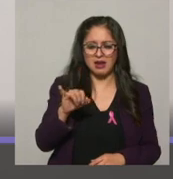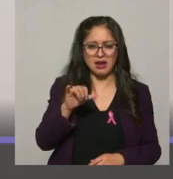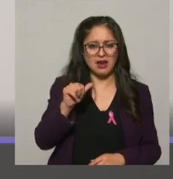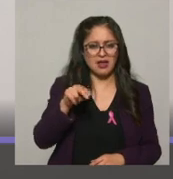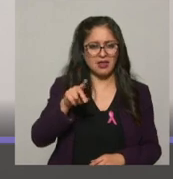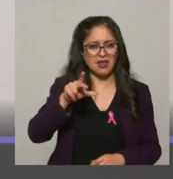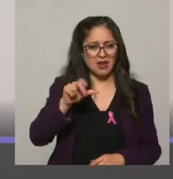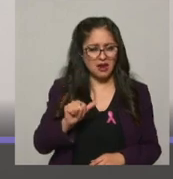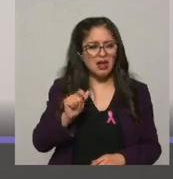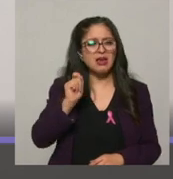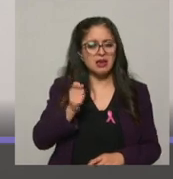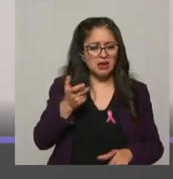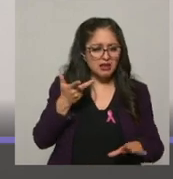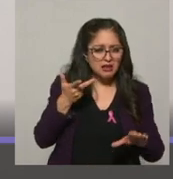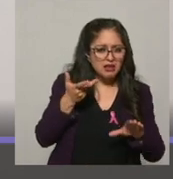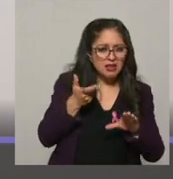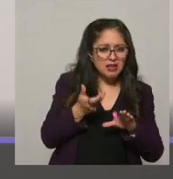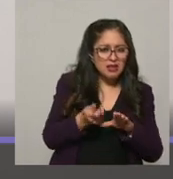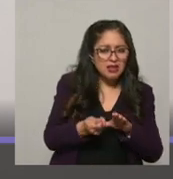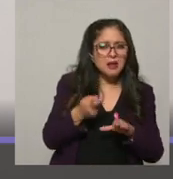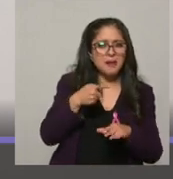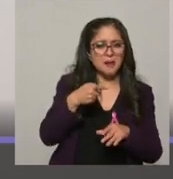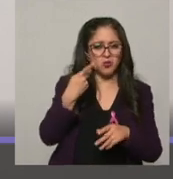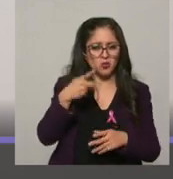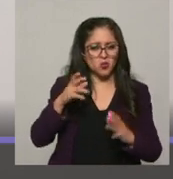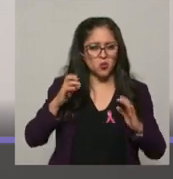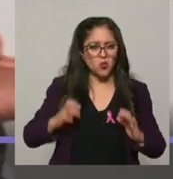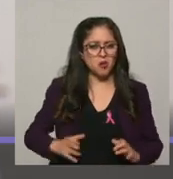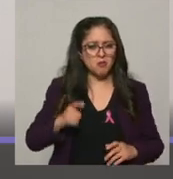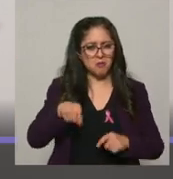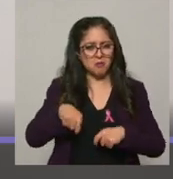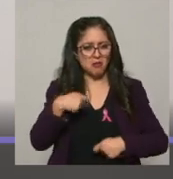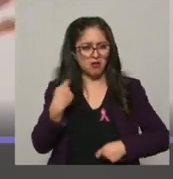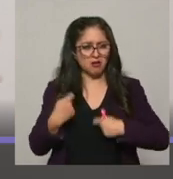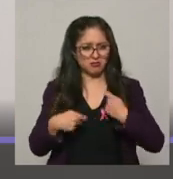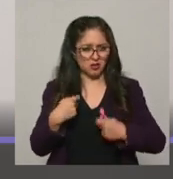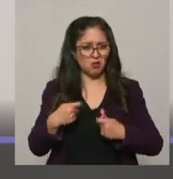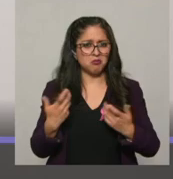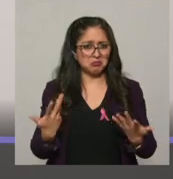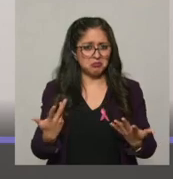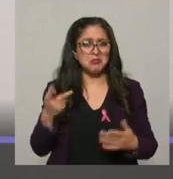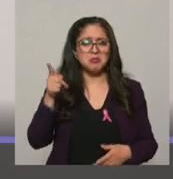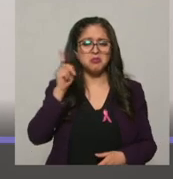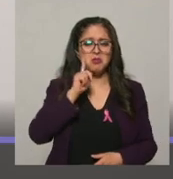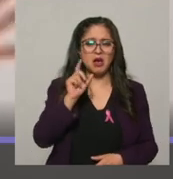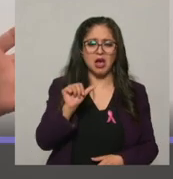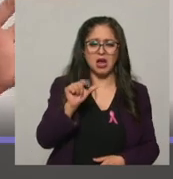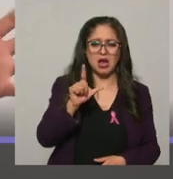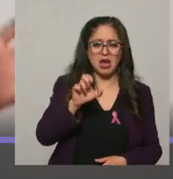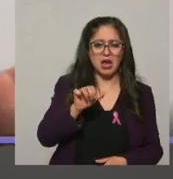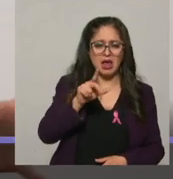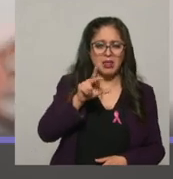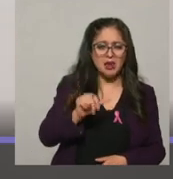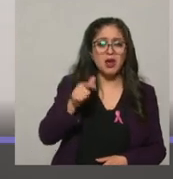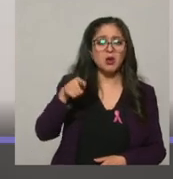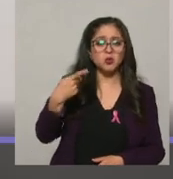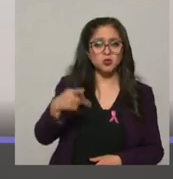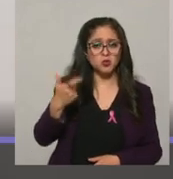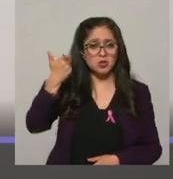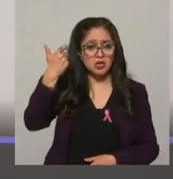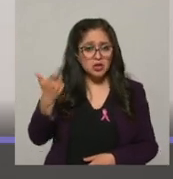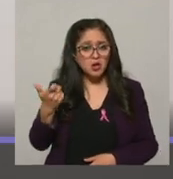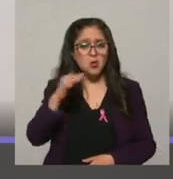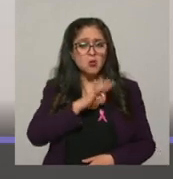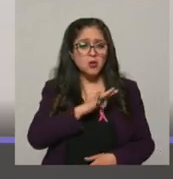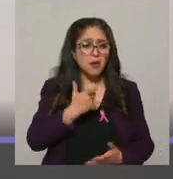Que le inyectaron plástico. Sí. Alejandra Guzmán tiene toda la lana del mundo, bueno, tiene el dinero que le permite pagarse